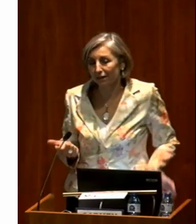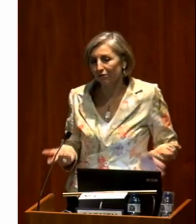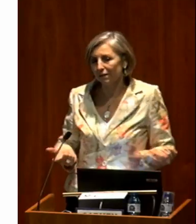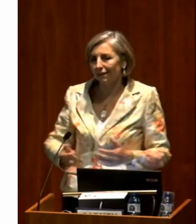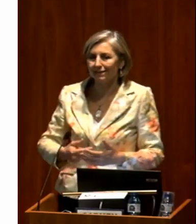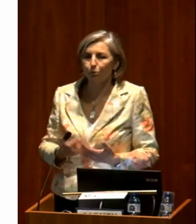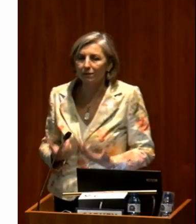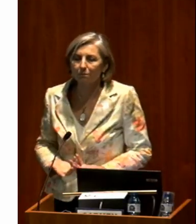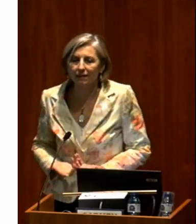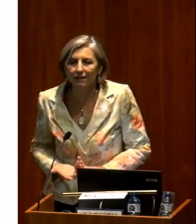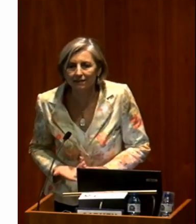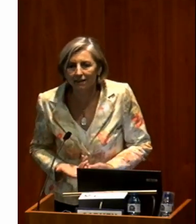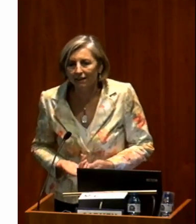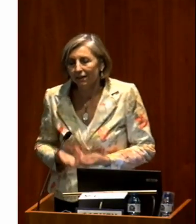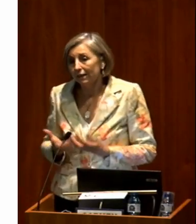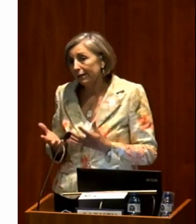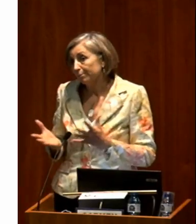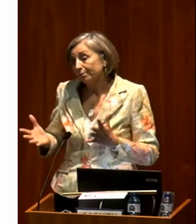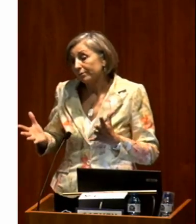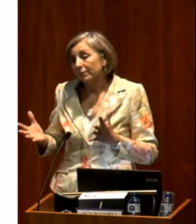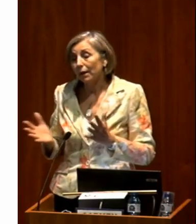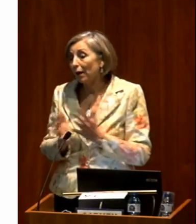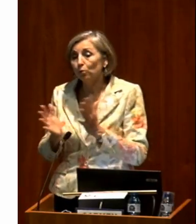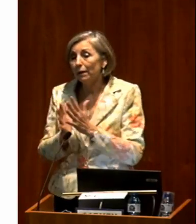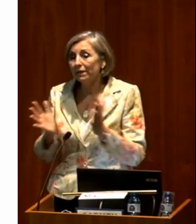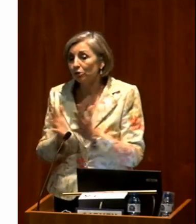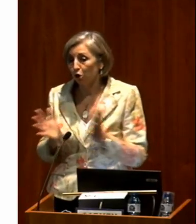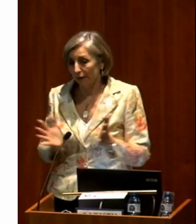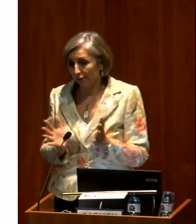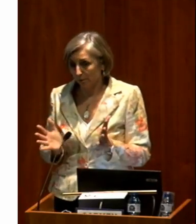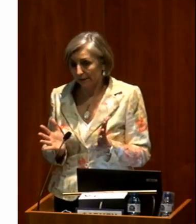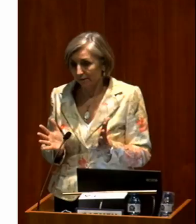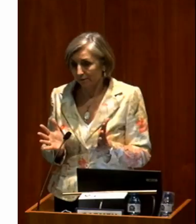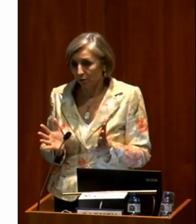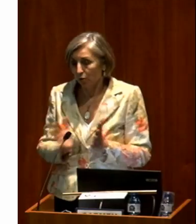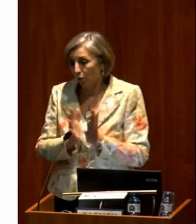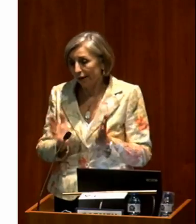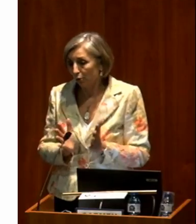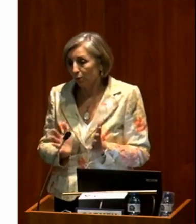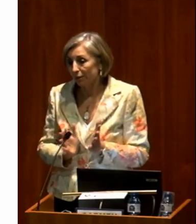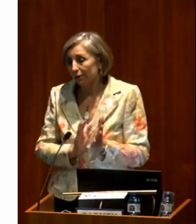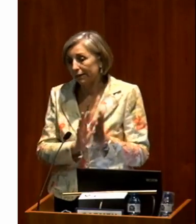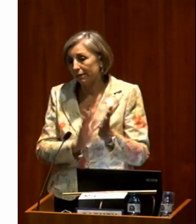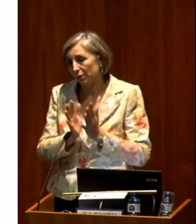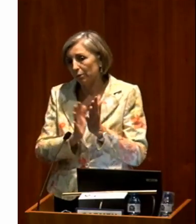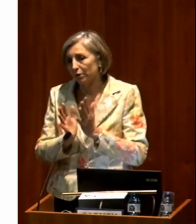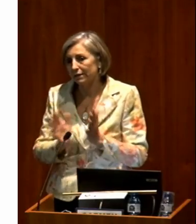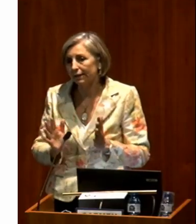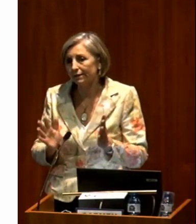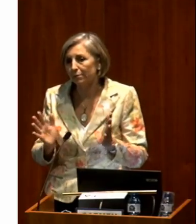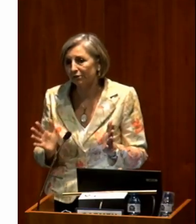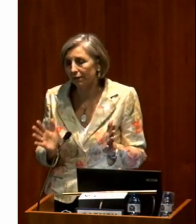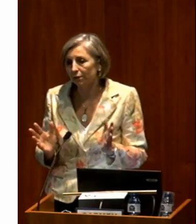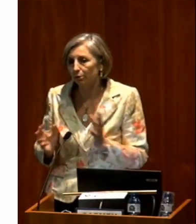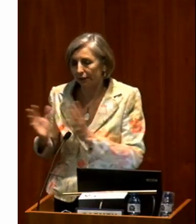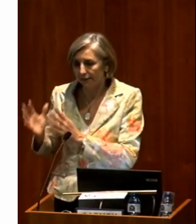porque es tan fácil que se encuentren barreras que algún camino no lo van a tomar o o en algún momento van a decir, "Bueno, pues este